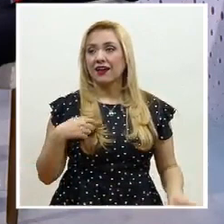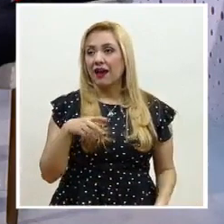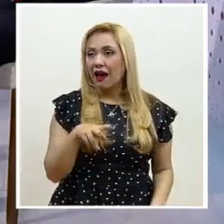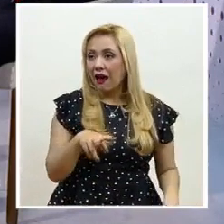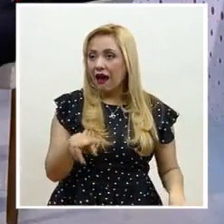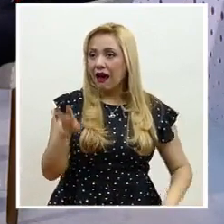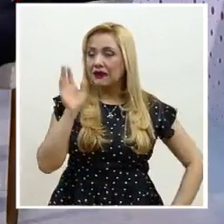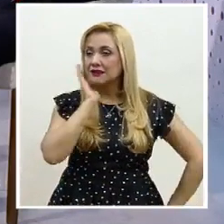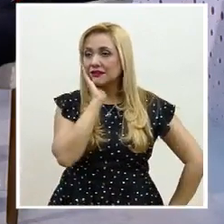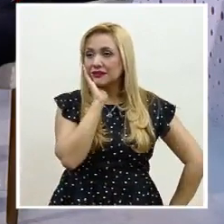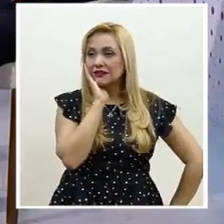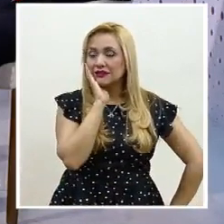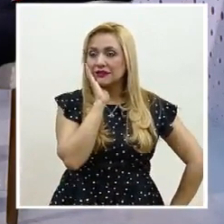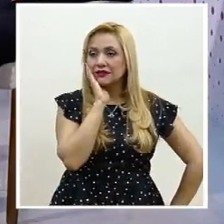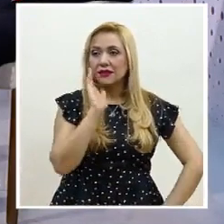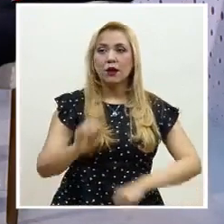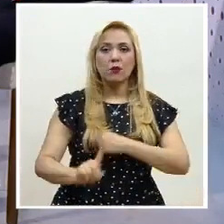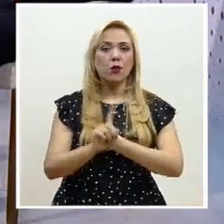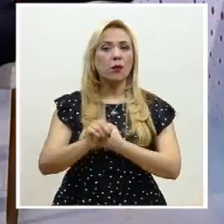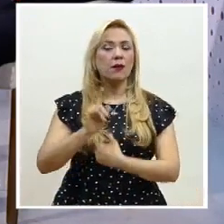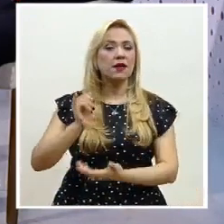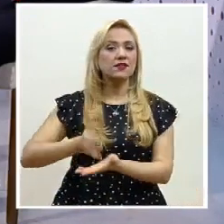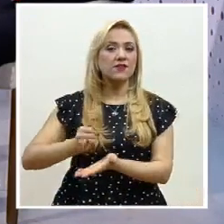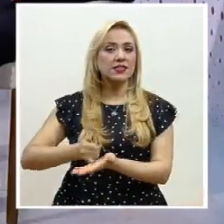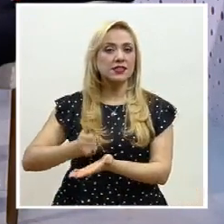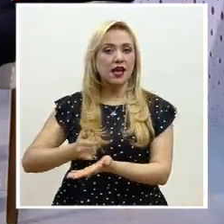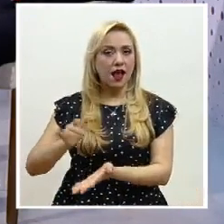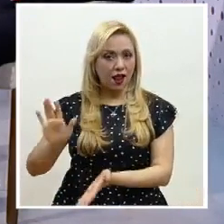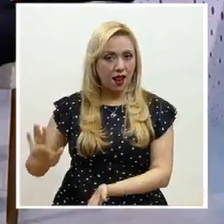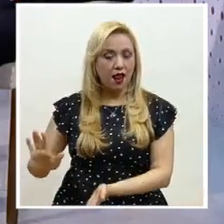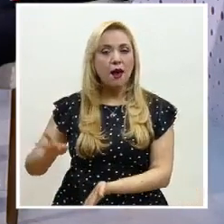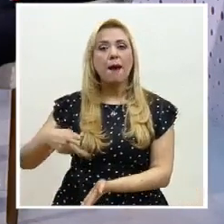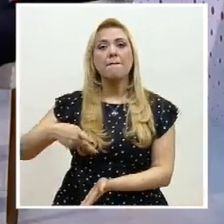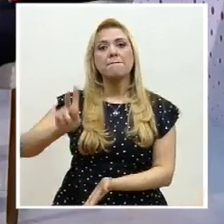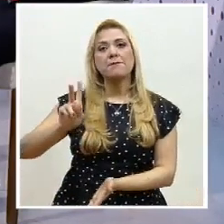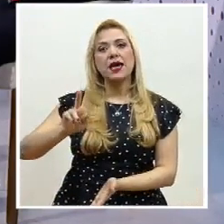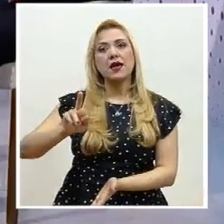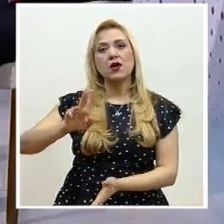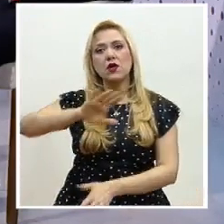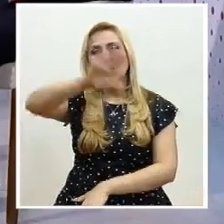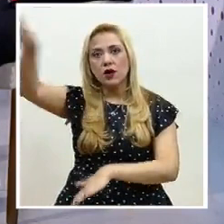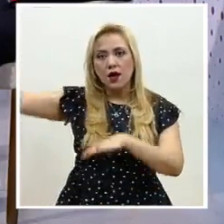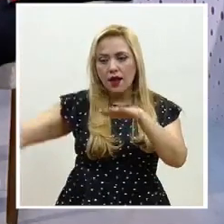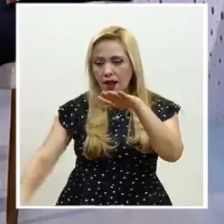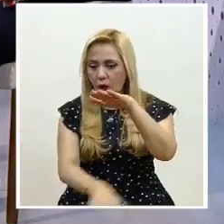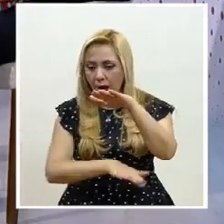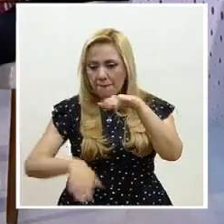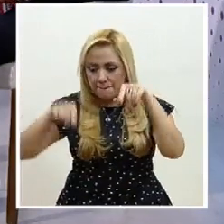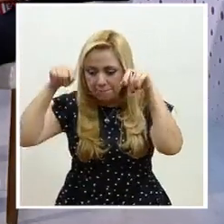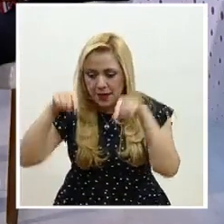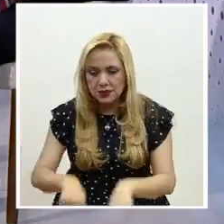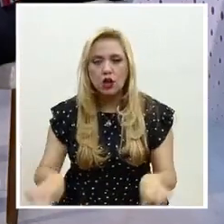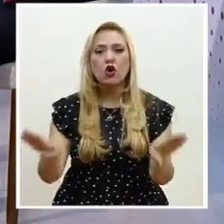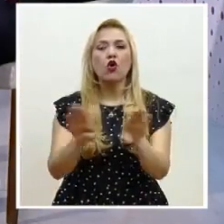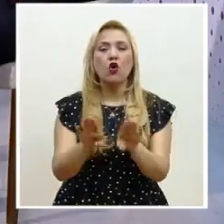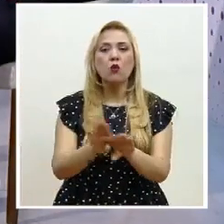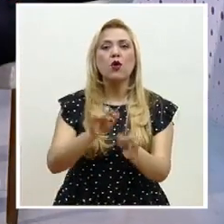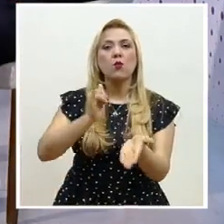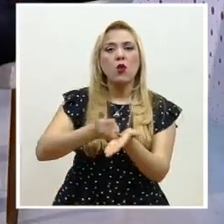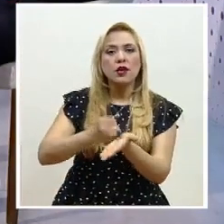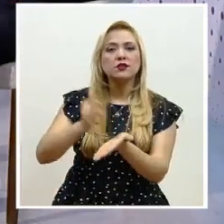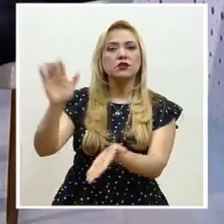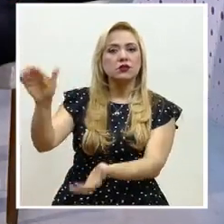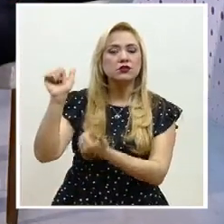resolver problemas a lo mejor fiscales sin aterrizar en la médula de cómo funcionan los impuestos y lo que se está pagando. Entonces, no